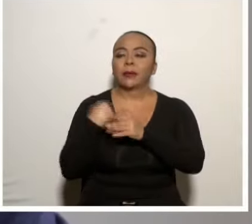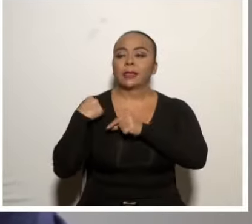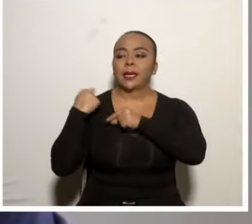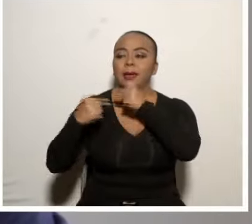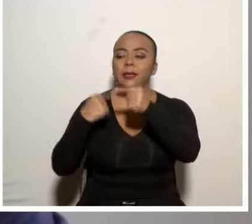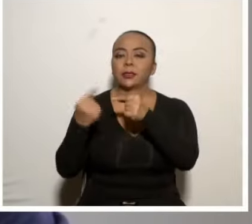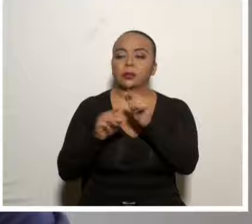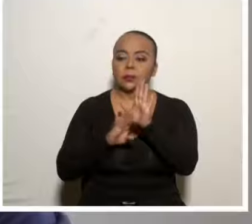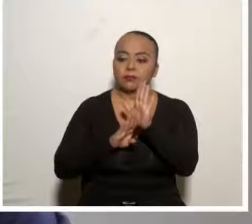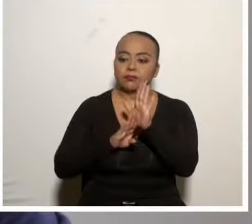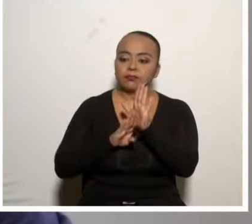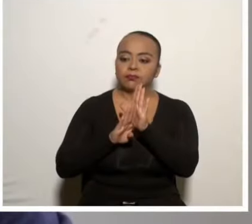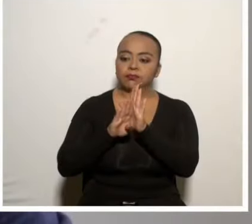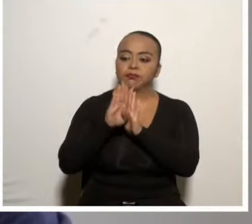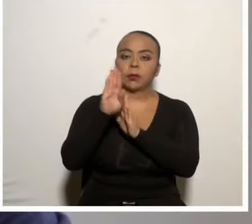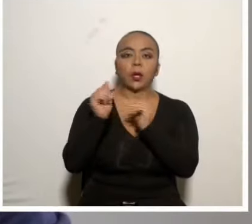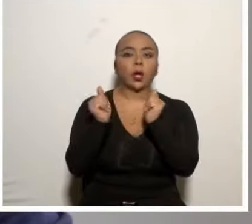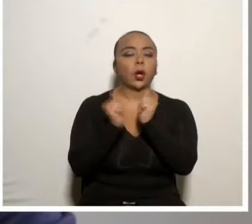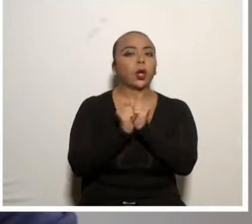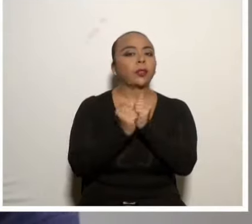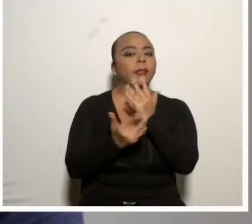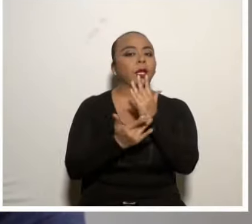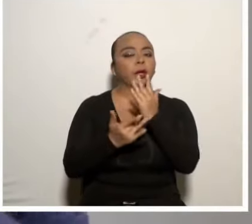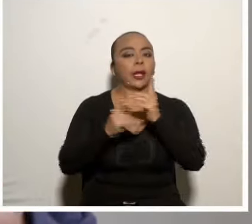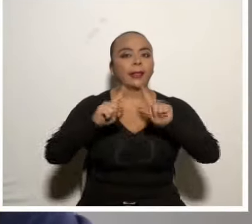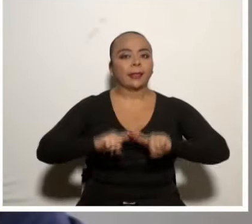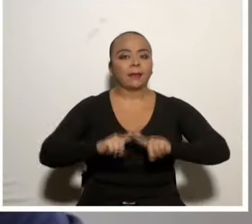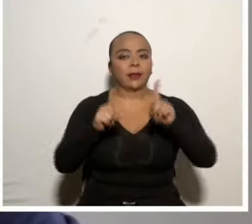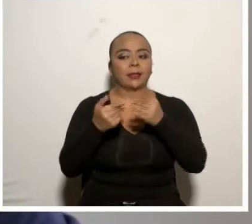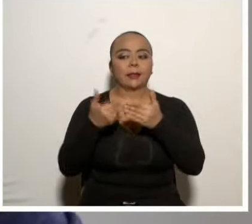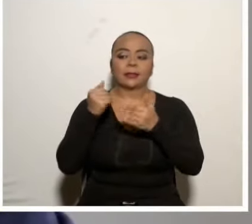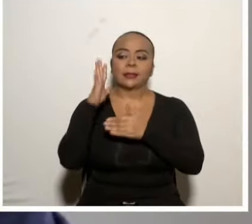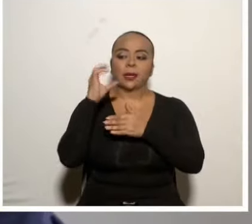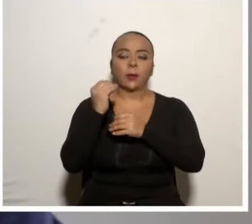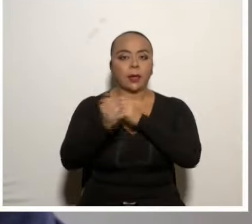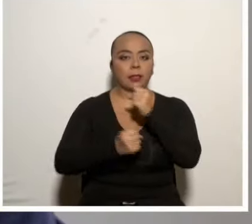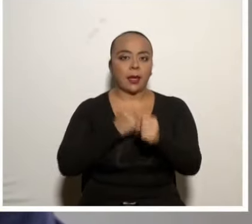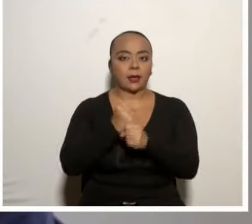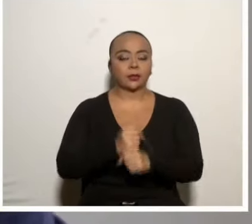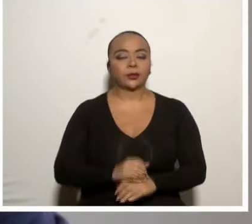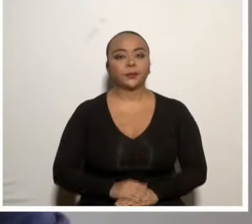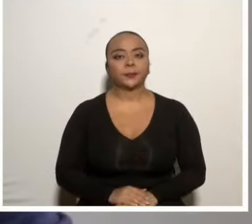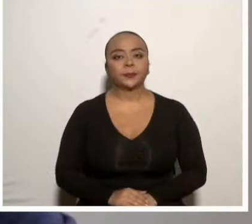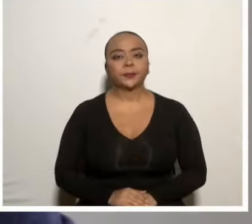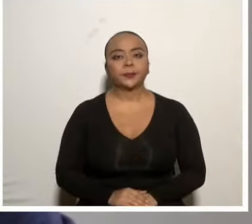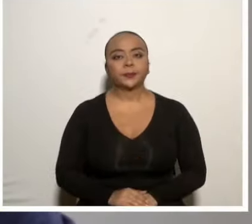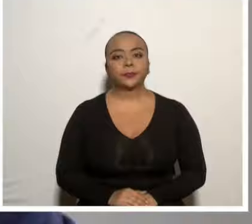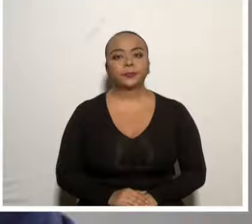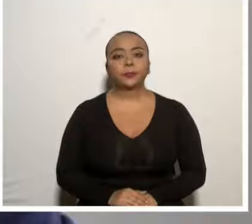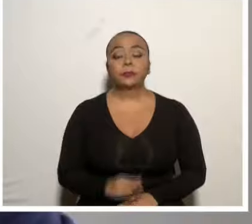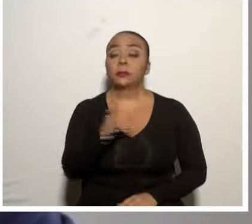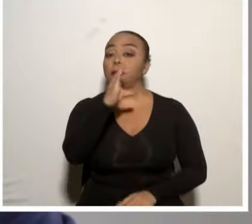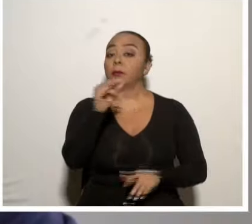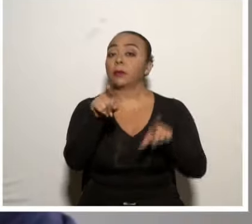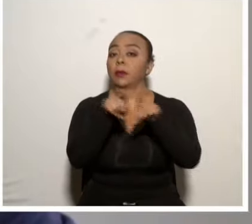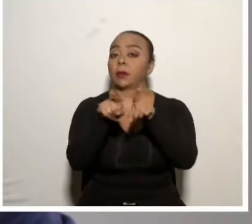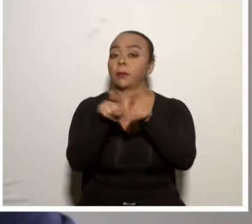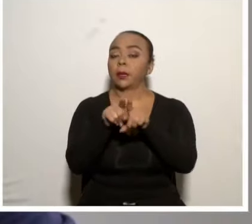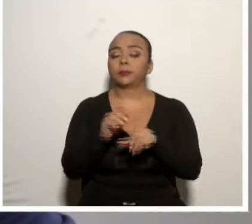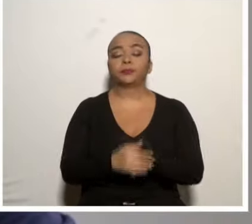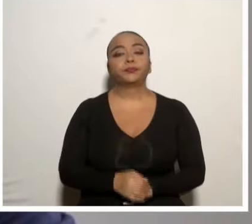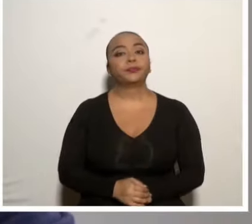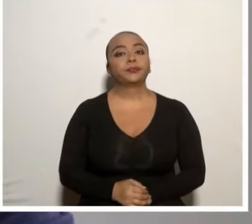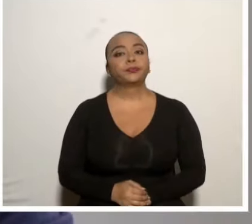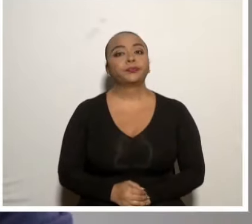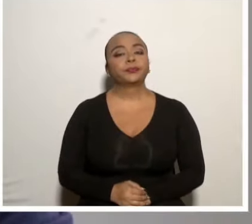generaciones que vienen creciendo con unas tecnologías diferentes a hace 50 años y más. Y sobre todo,